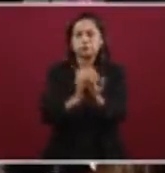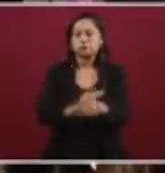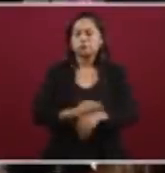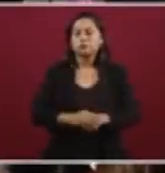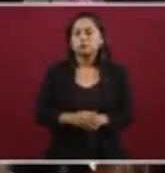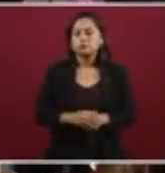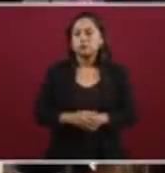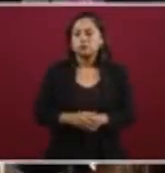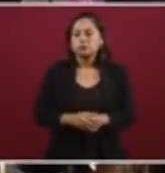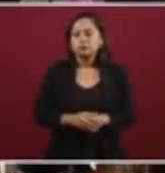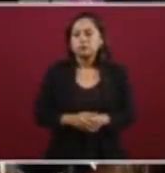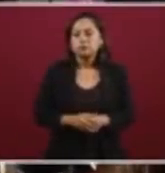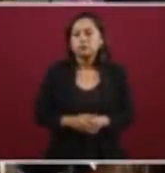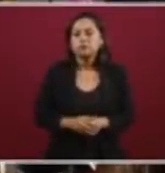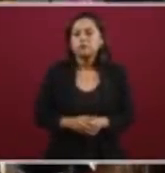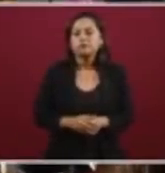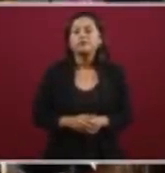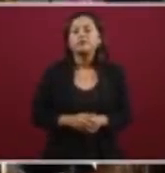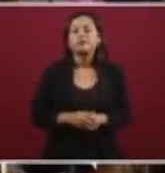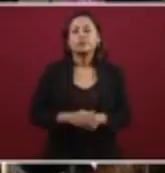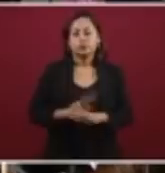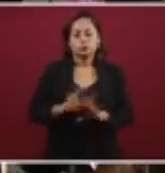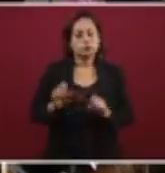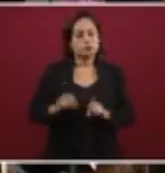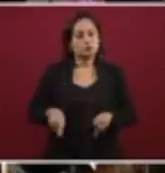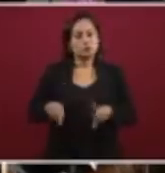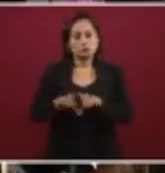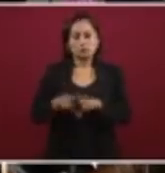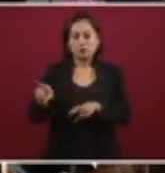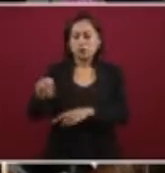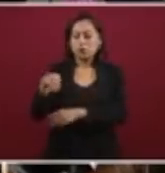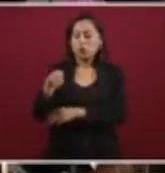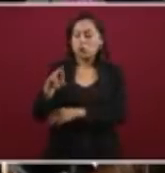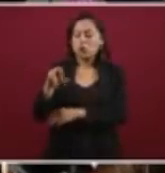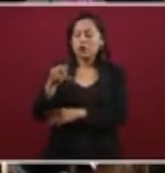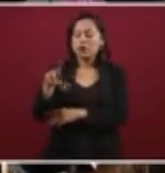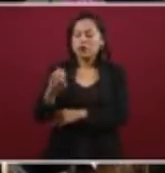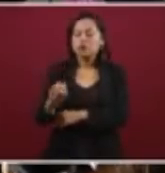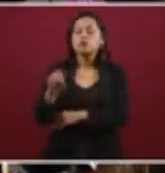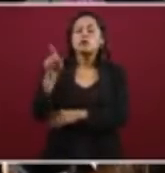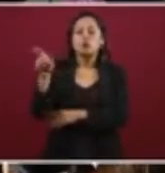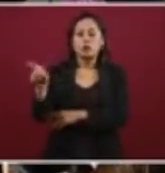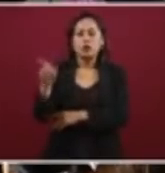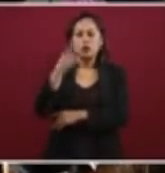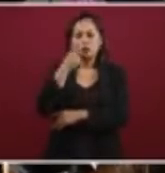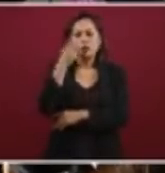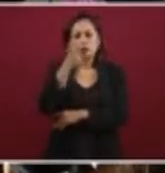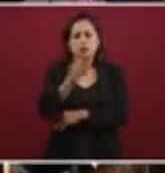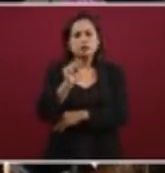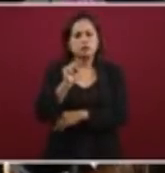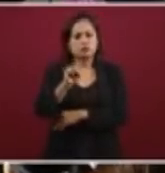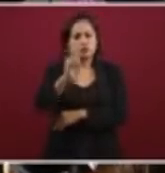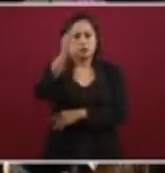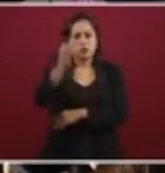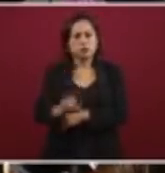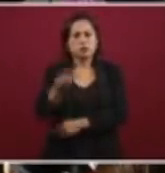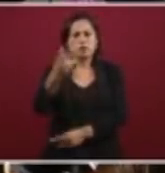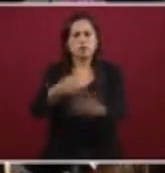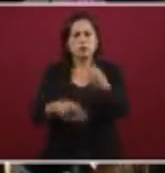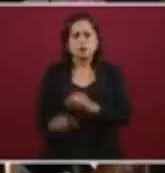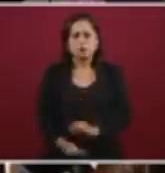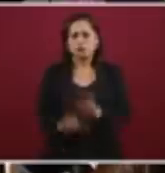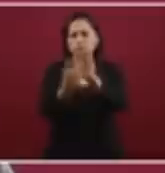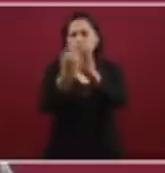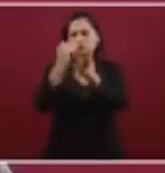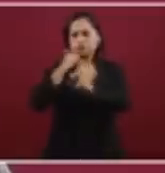o sea nada el señor fiscal por supuesto a murió el can-am ha mostrado su voluntad para presentarse una cuenta ante la autoridad y sucederá